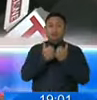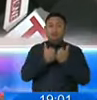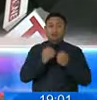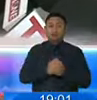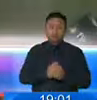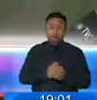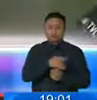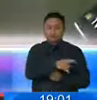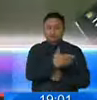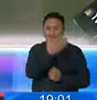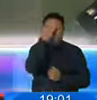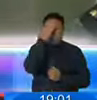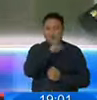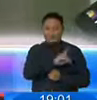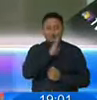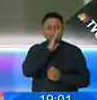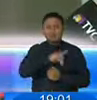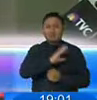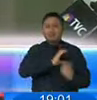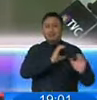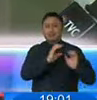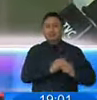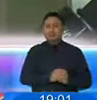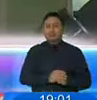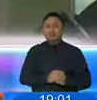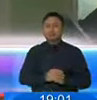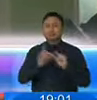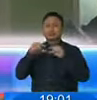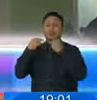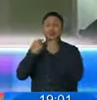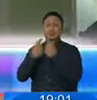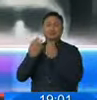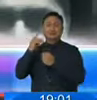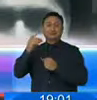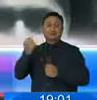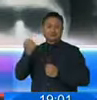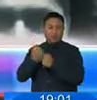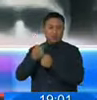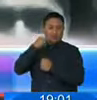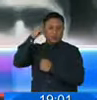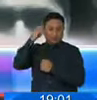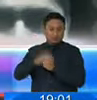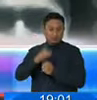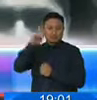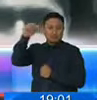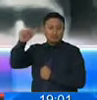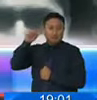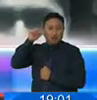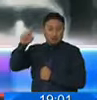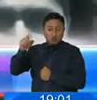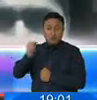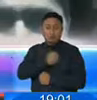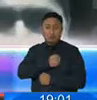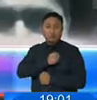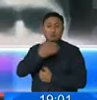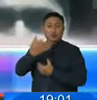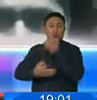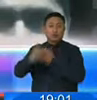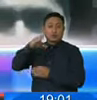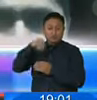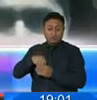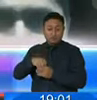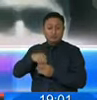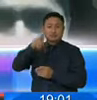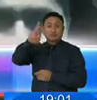modus operandi. En el bloque correísta, en cambio, critican que un audio que supuestamente está dentro de las pruebas de cooperación eficaz presentadas por el